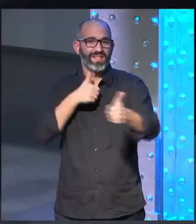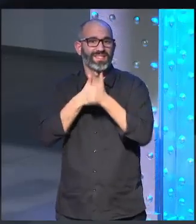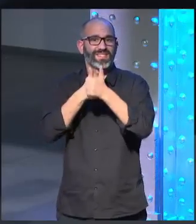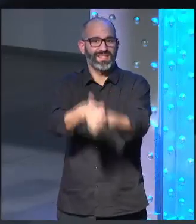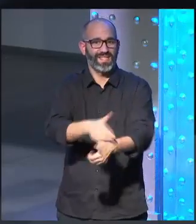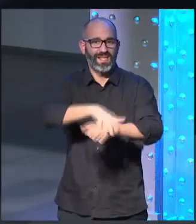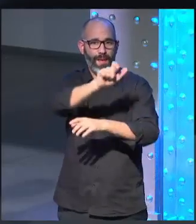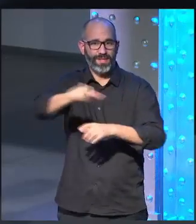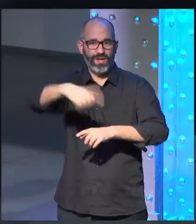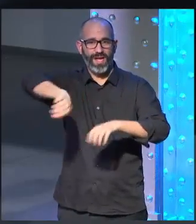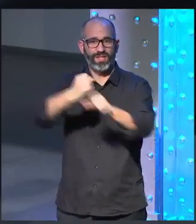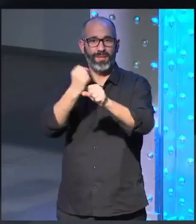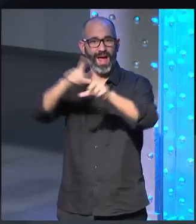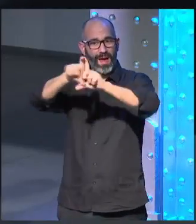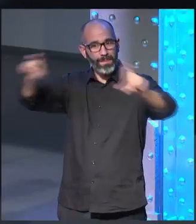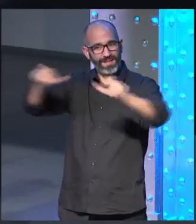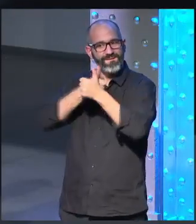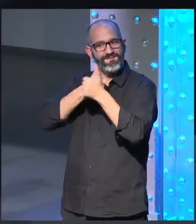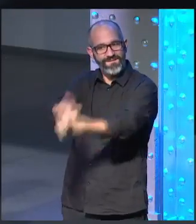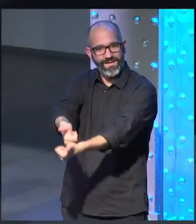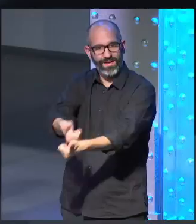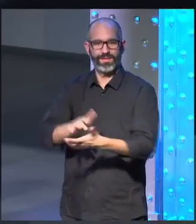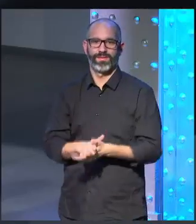trabajan en las empresas. Es un tema